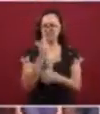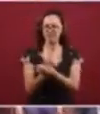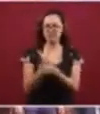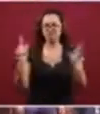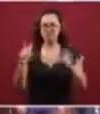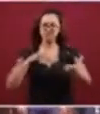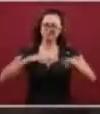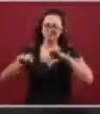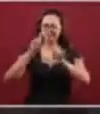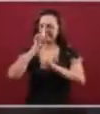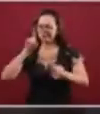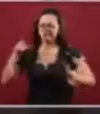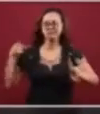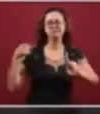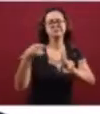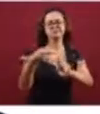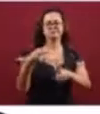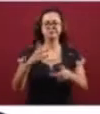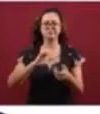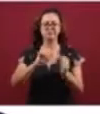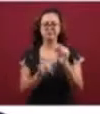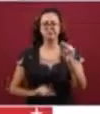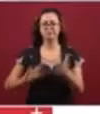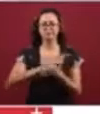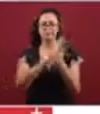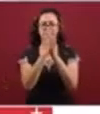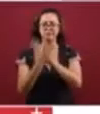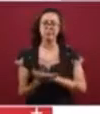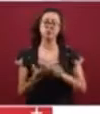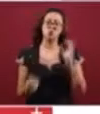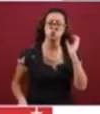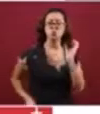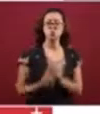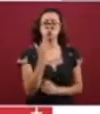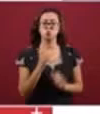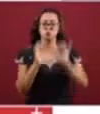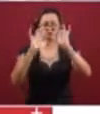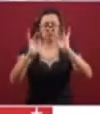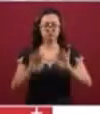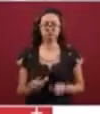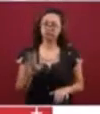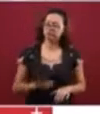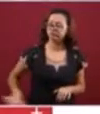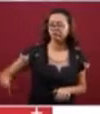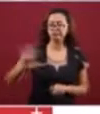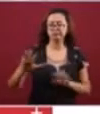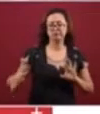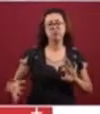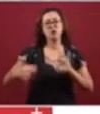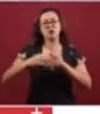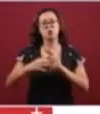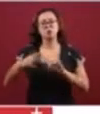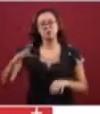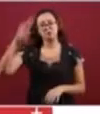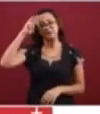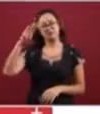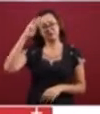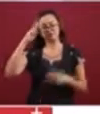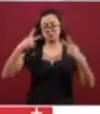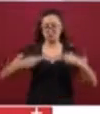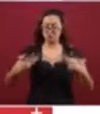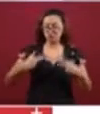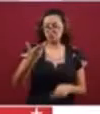para transformar al país. Establecemos una nueva narrativa periodística con carácter social, porque creemos que